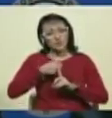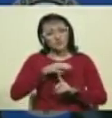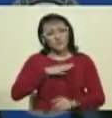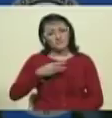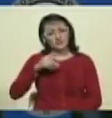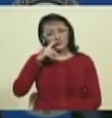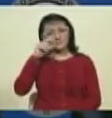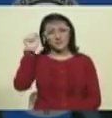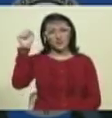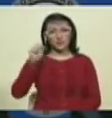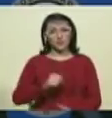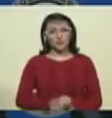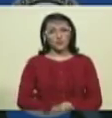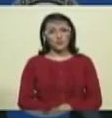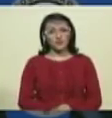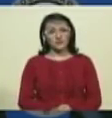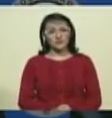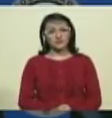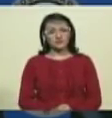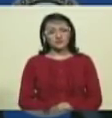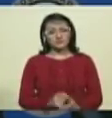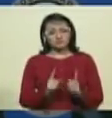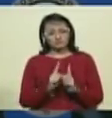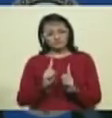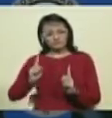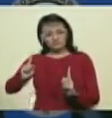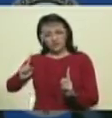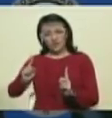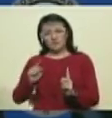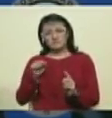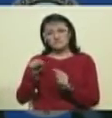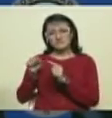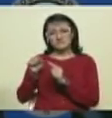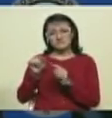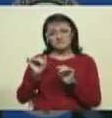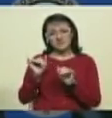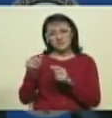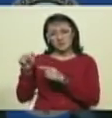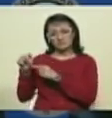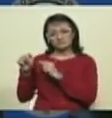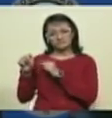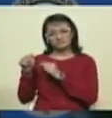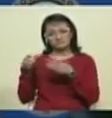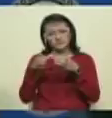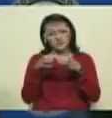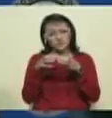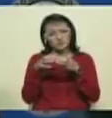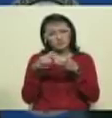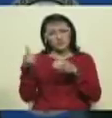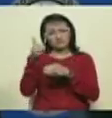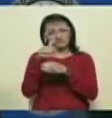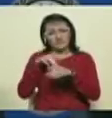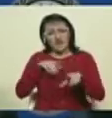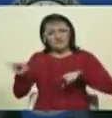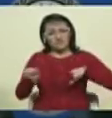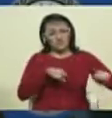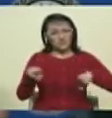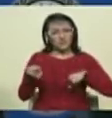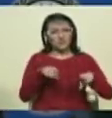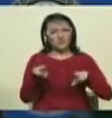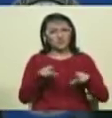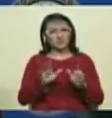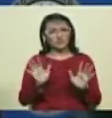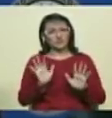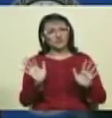Nicolás Maduro. Los que tratan de aislarnos son esas élites dominantes corporativas, y para nosotros eso es un sinsentido. No